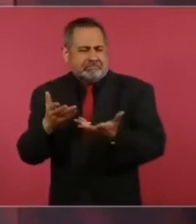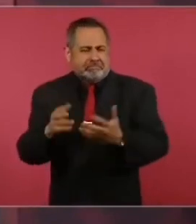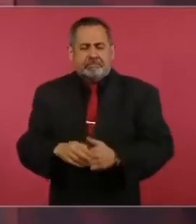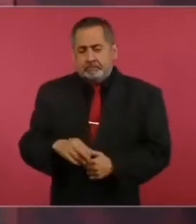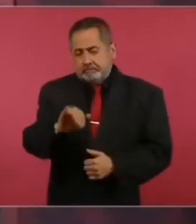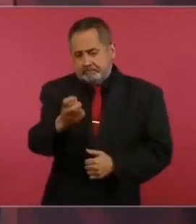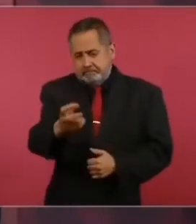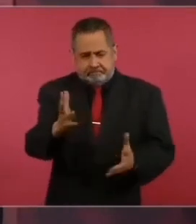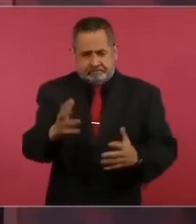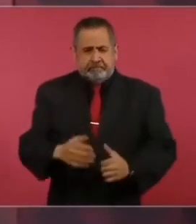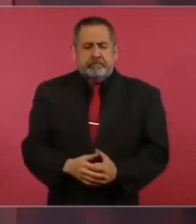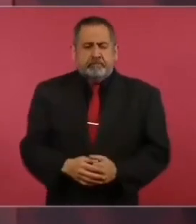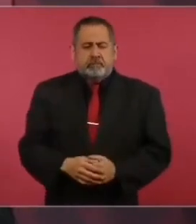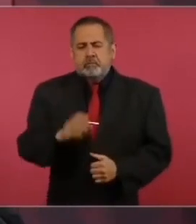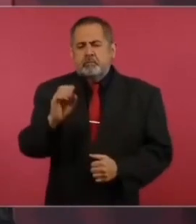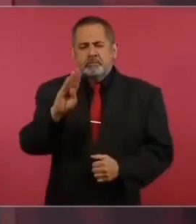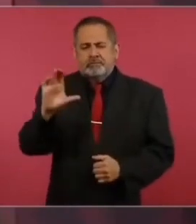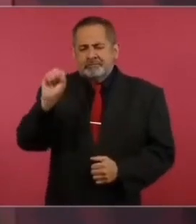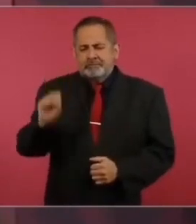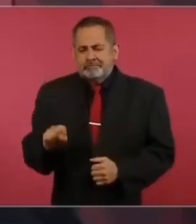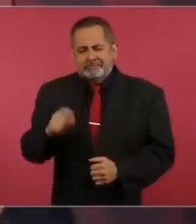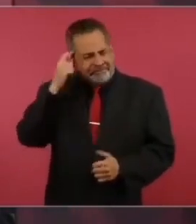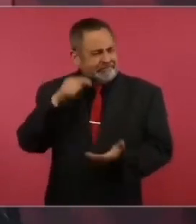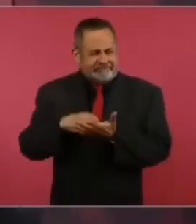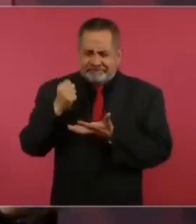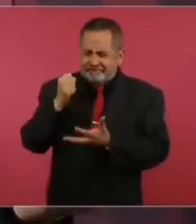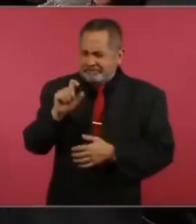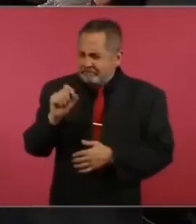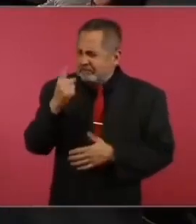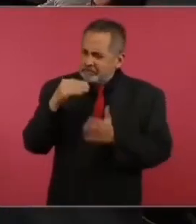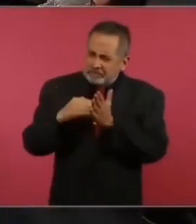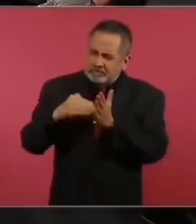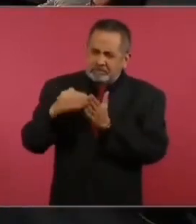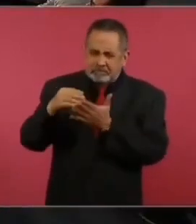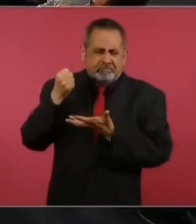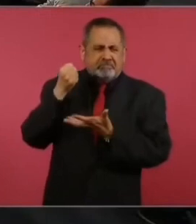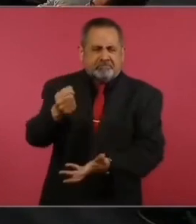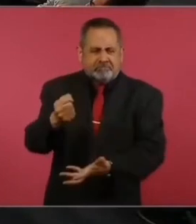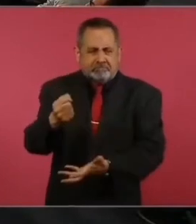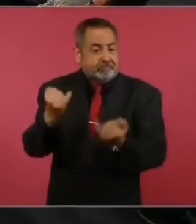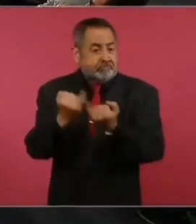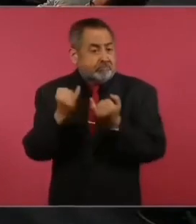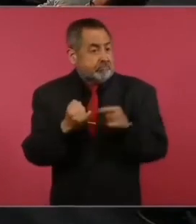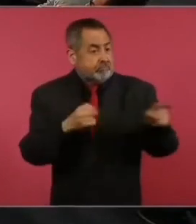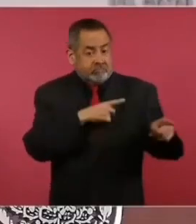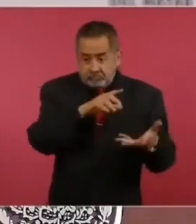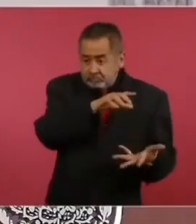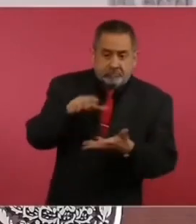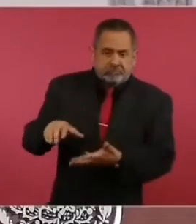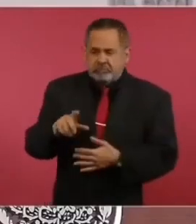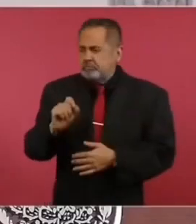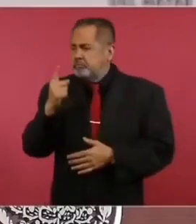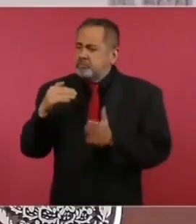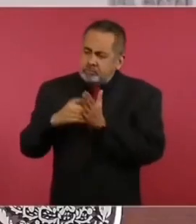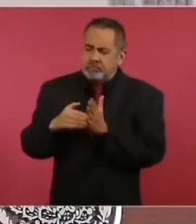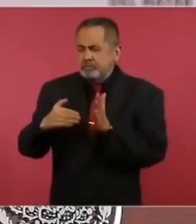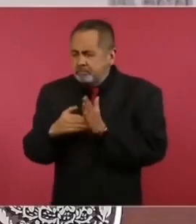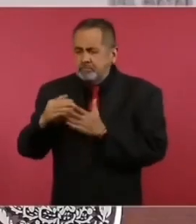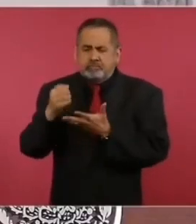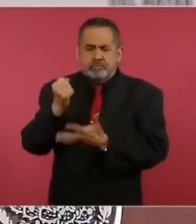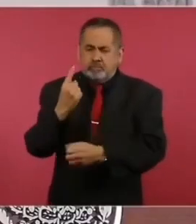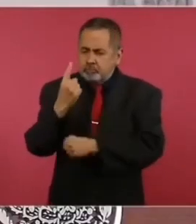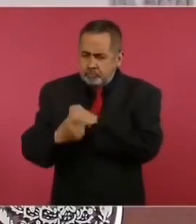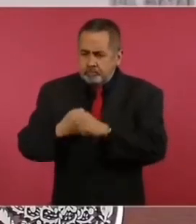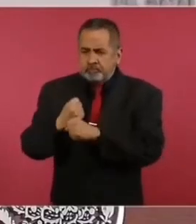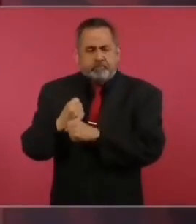no o baja California sur tiene 21000 millones este 21000 millones al